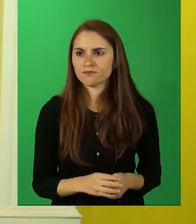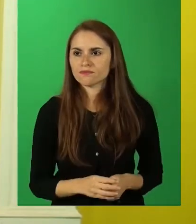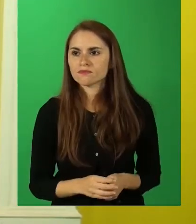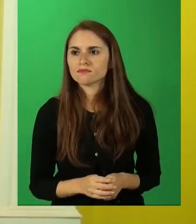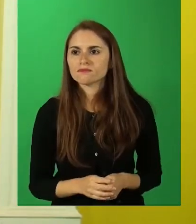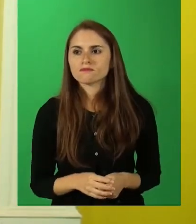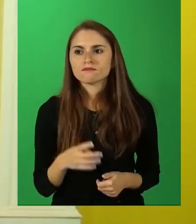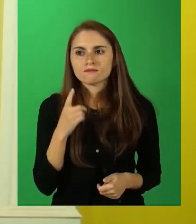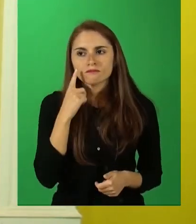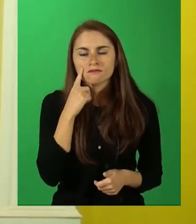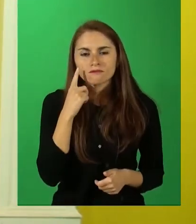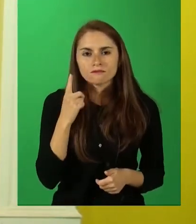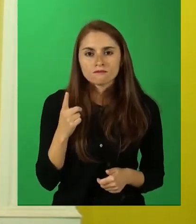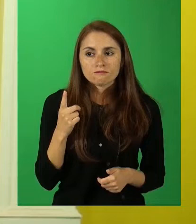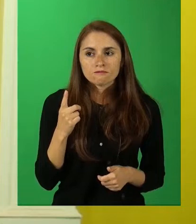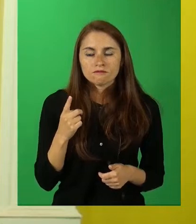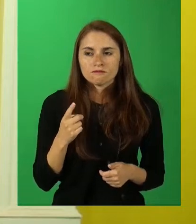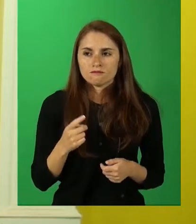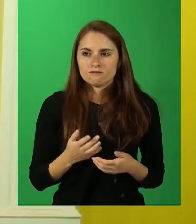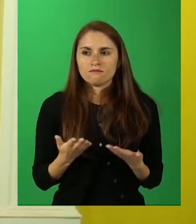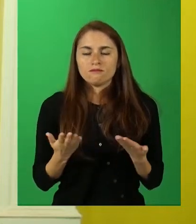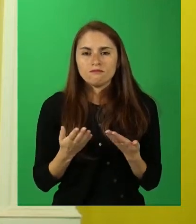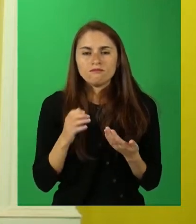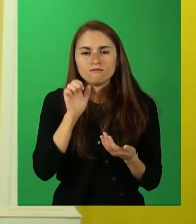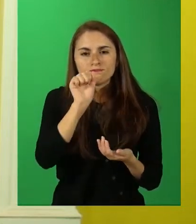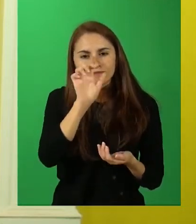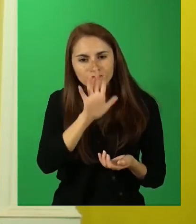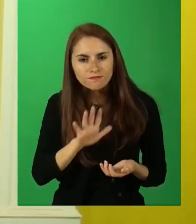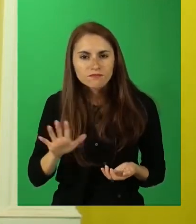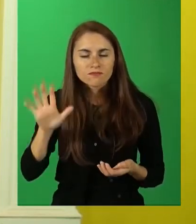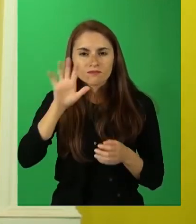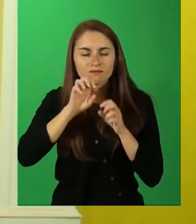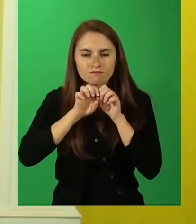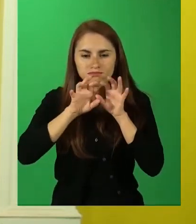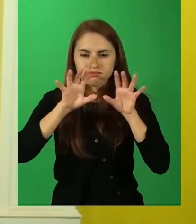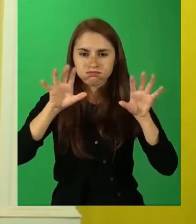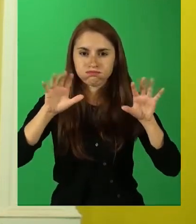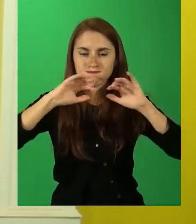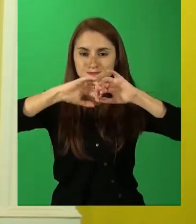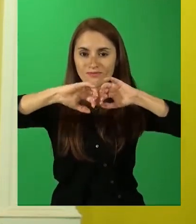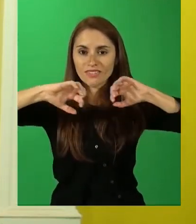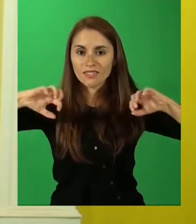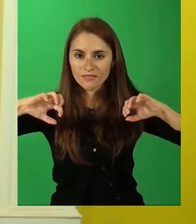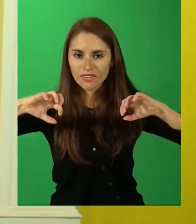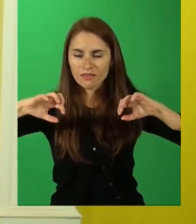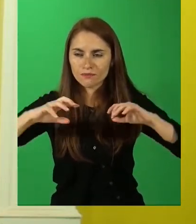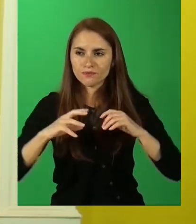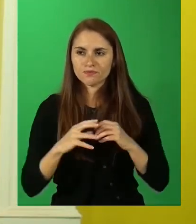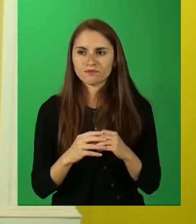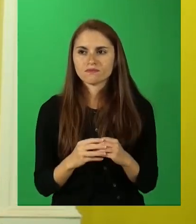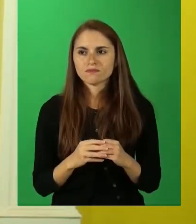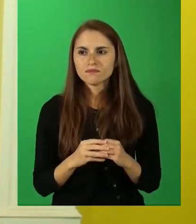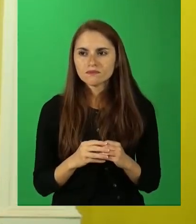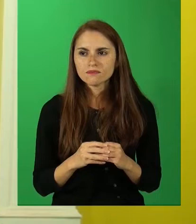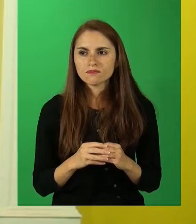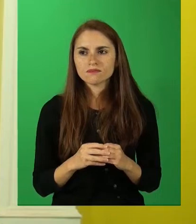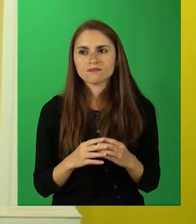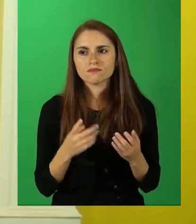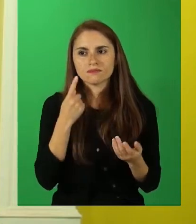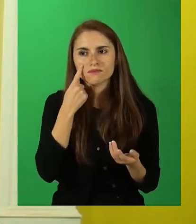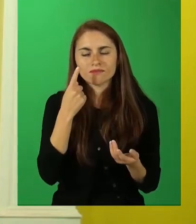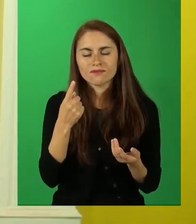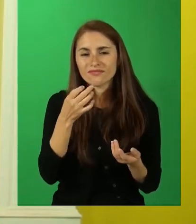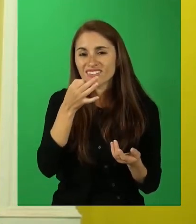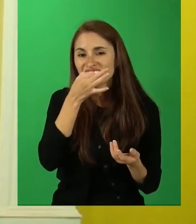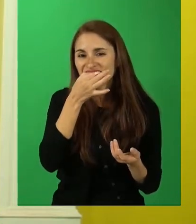Bien, acá tenemos entonces cómo Europa se reparte el mundo conocido. ¿Ya? Lo que ustedes ven